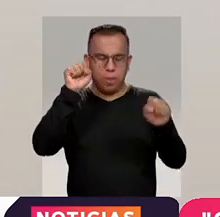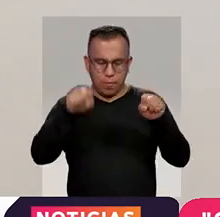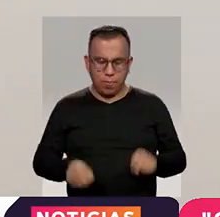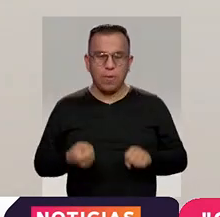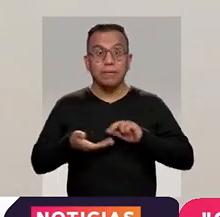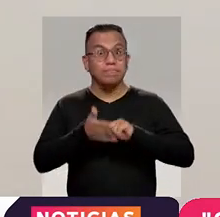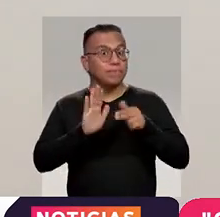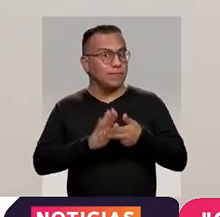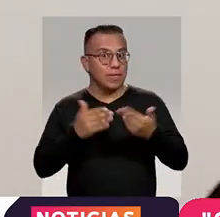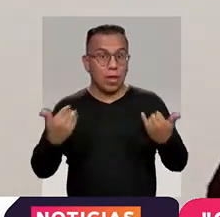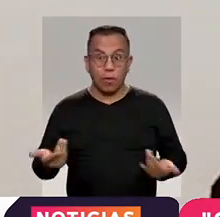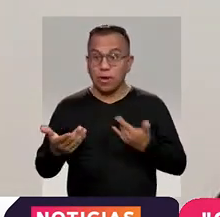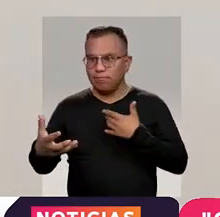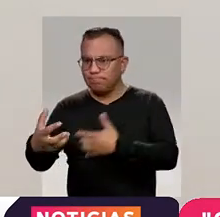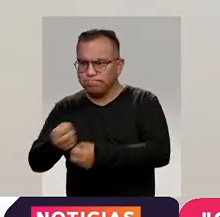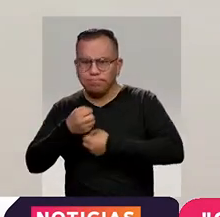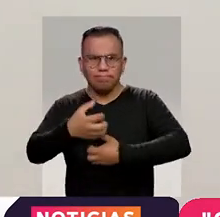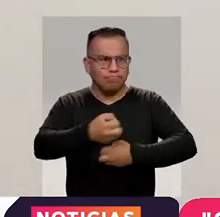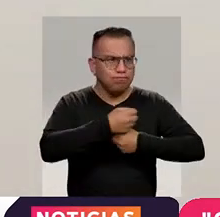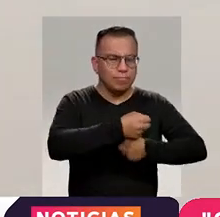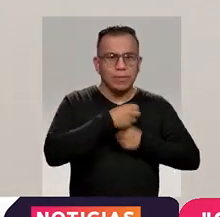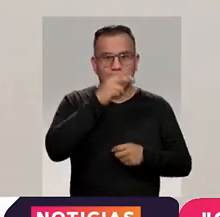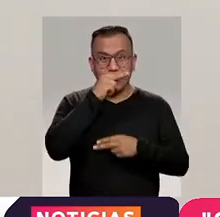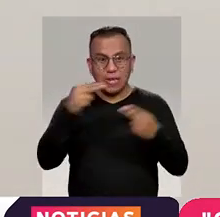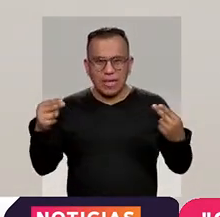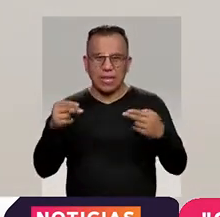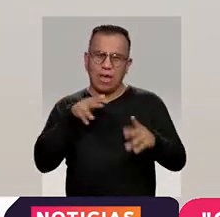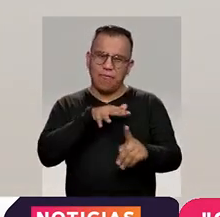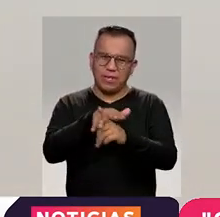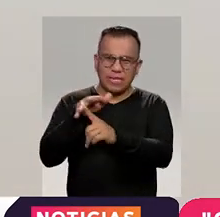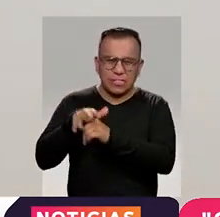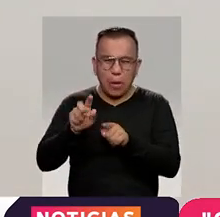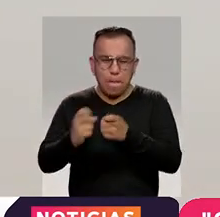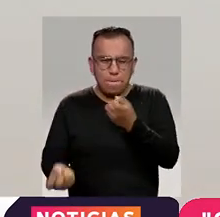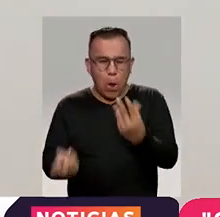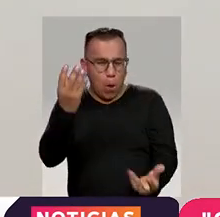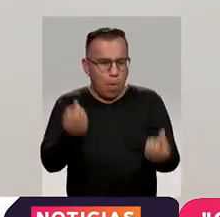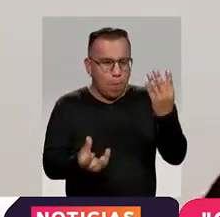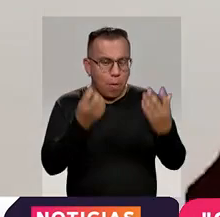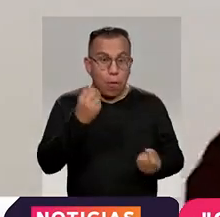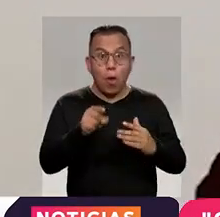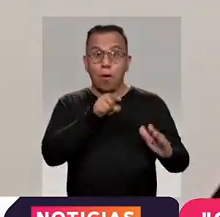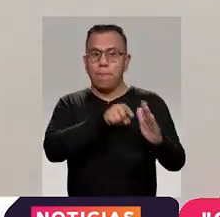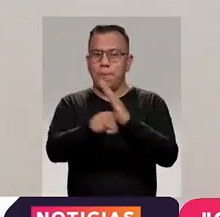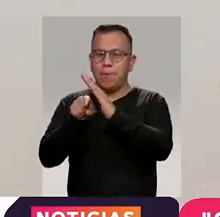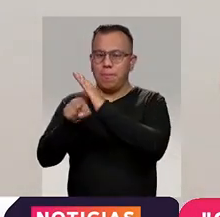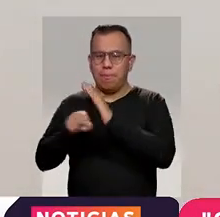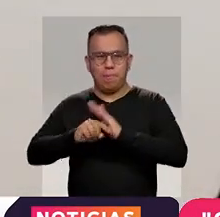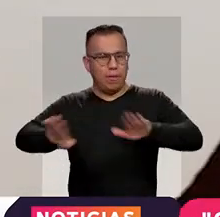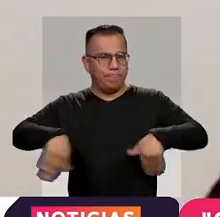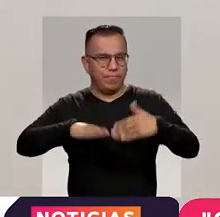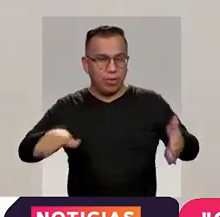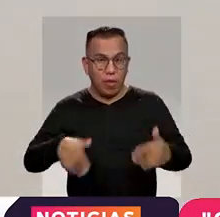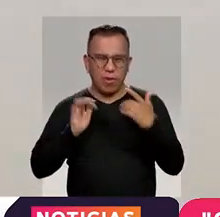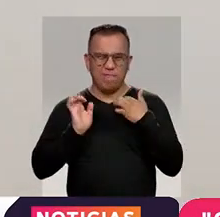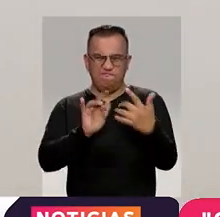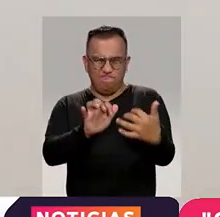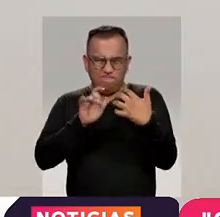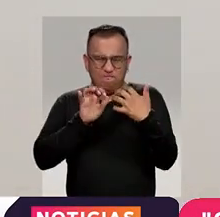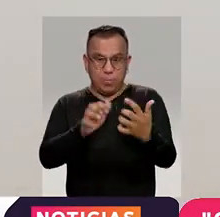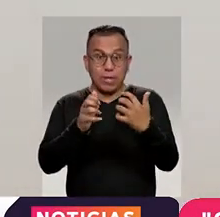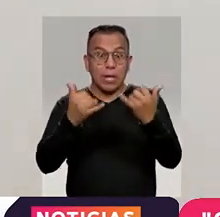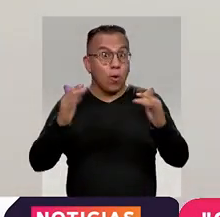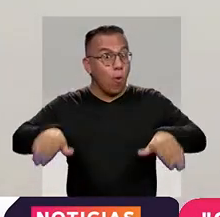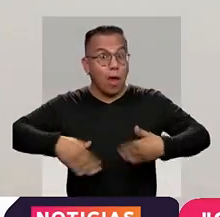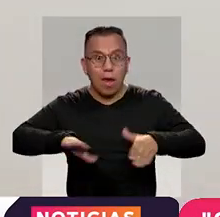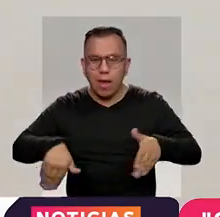que no se recluten niños, que no haya minas antipersonales, que no haya homicidios, que no haya masacres, que no haya guerra,